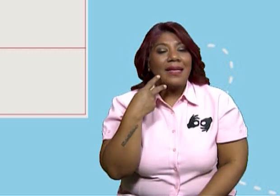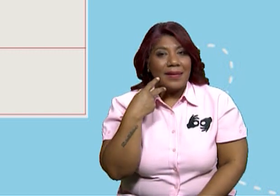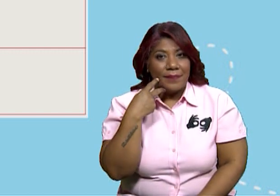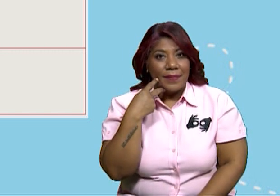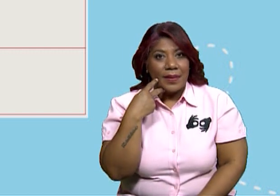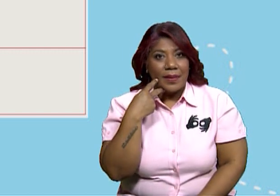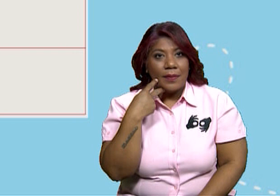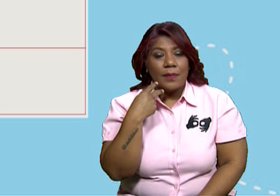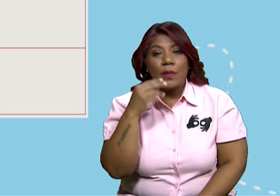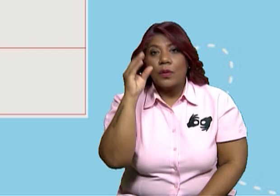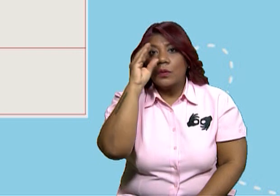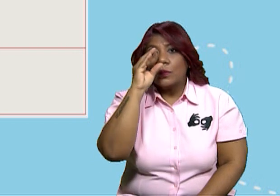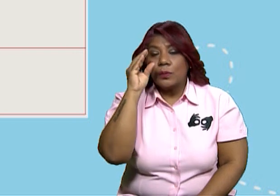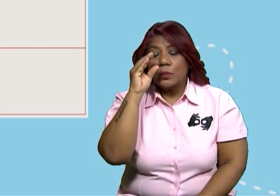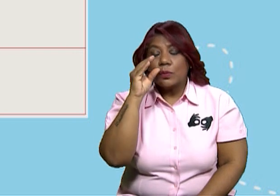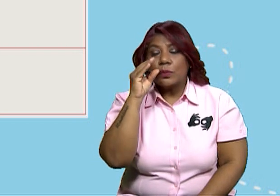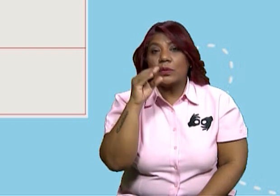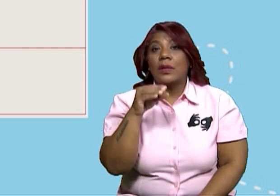palabras